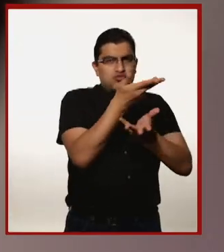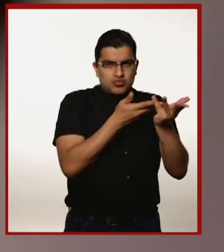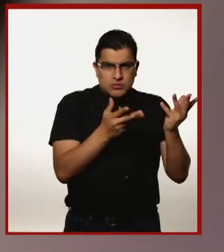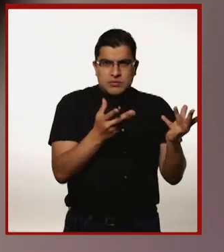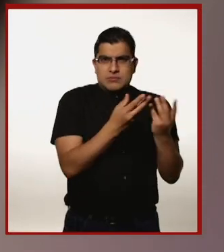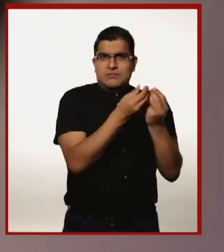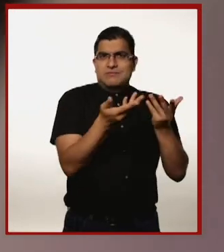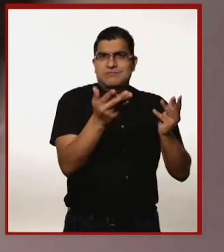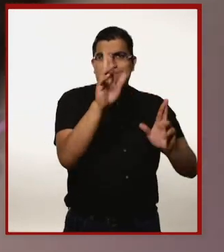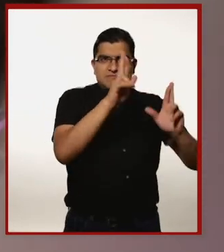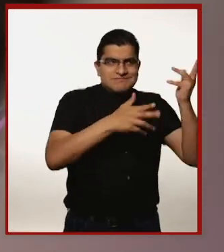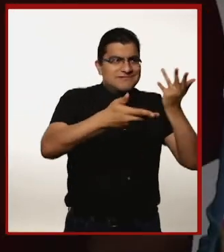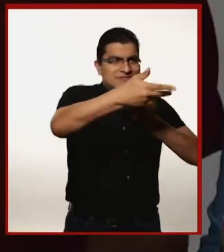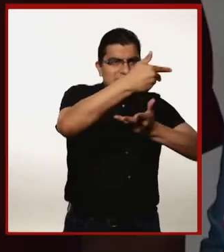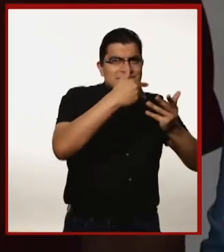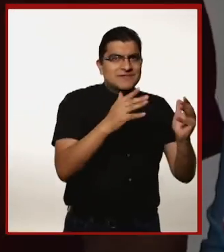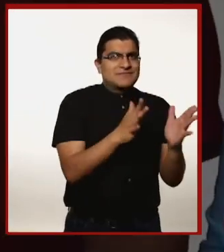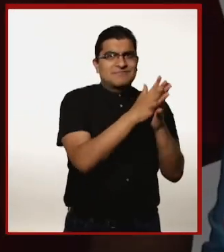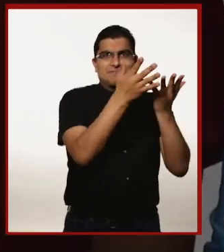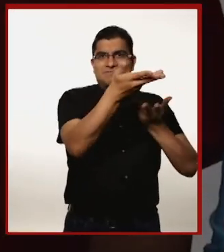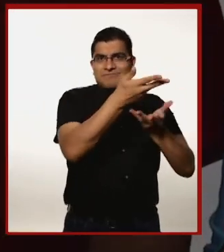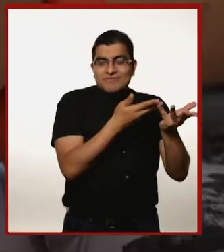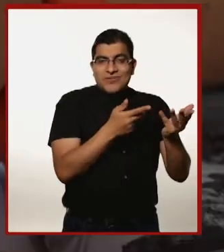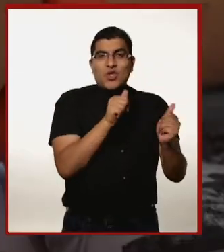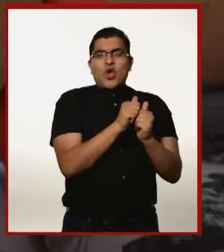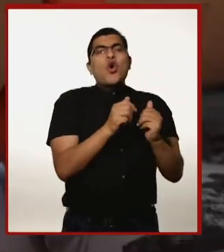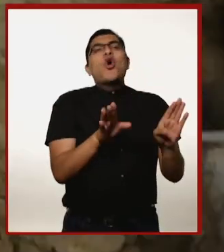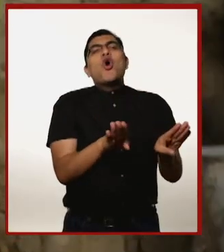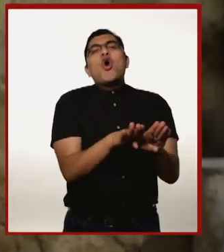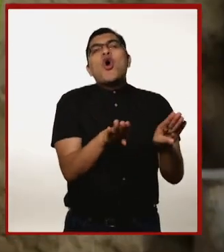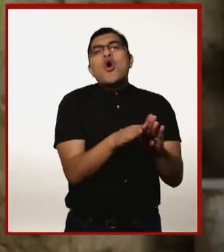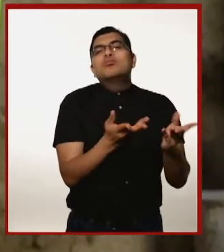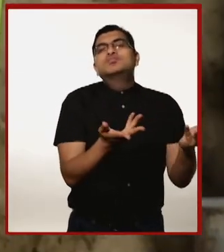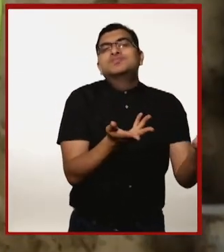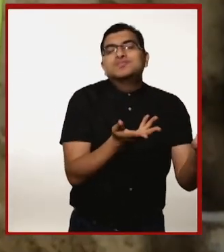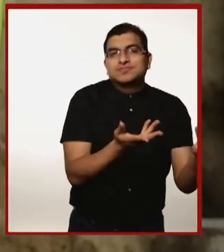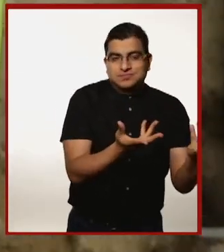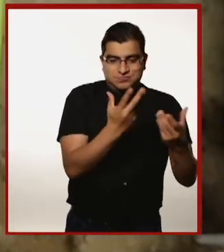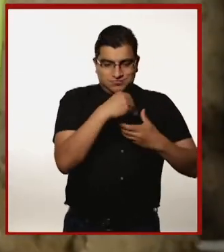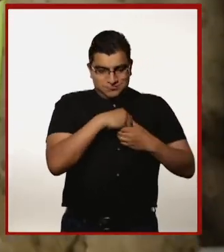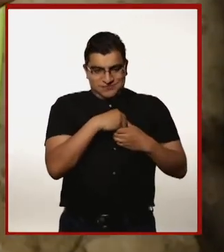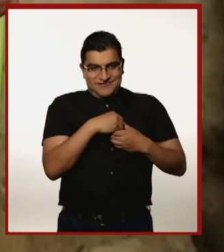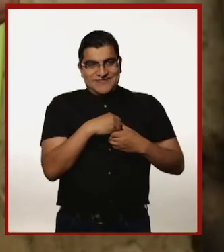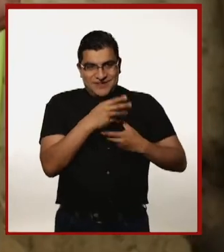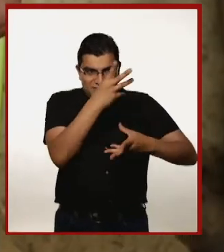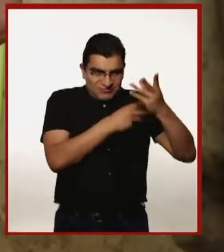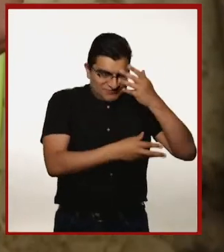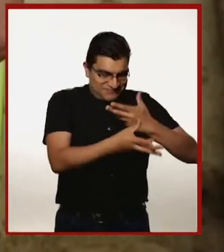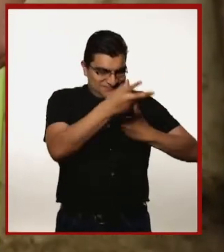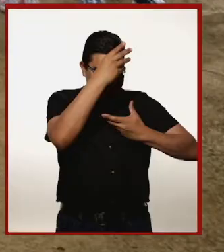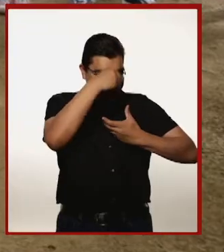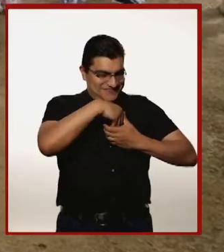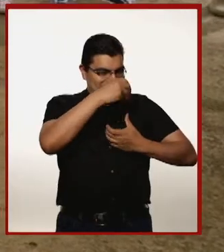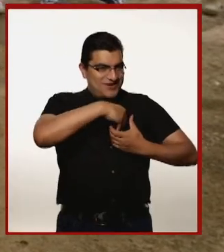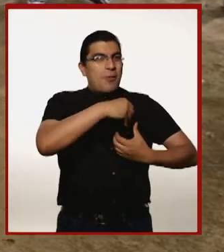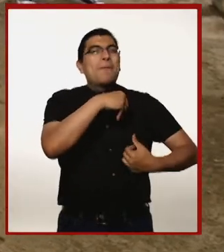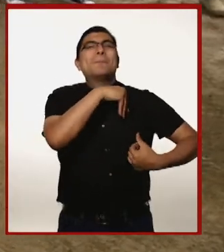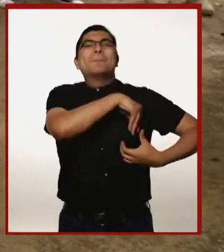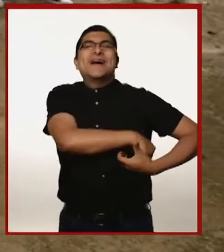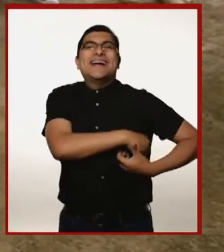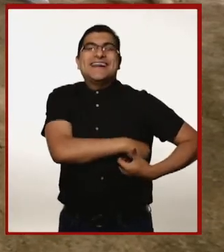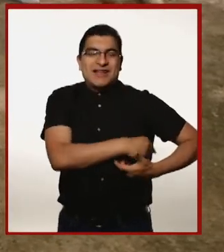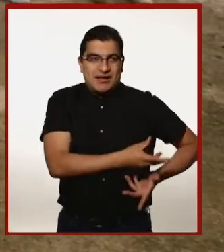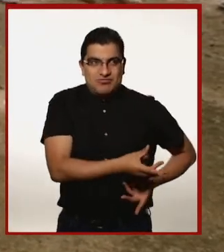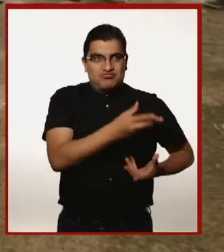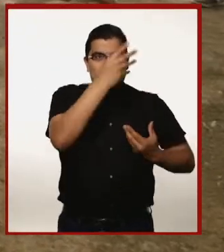participación, me parece que es la forma en la que podemos desarrollar como una especie de herramientas que llevamos en la mochila, pero en la medida